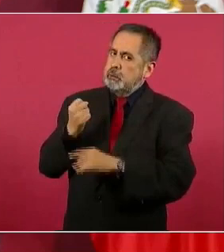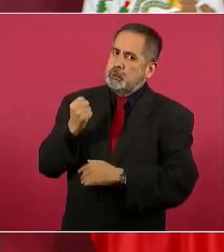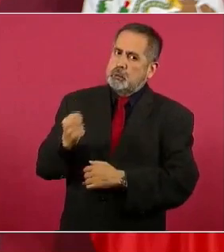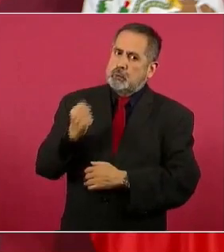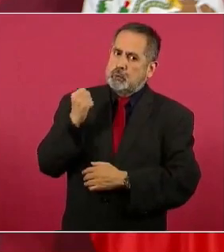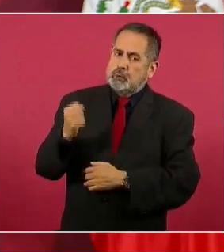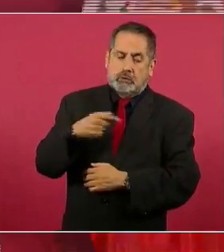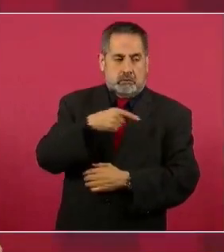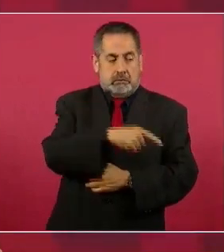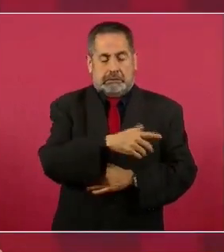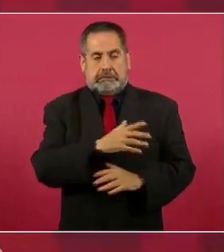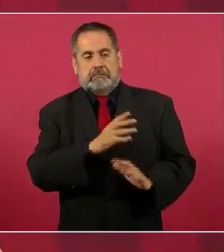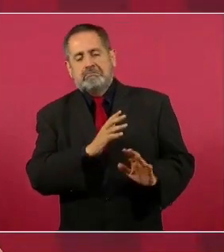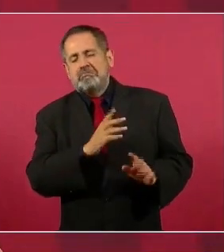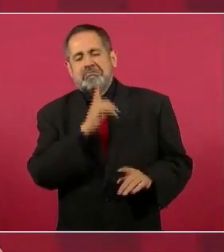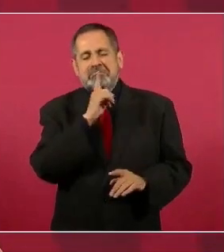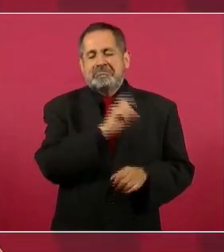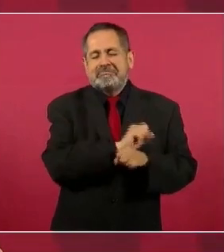con otros.